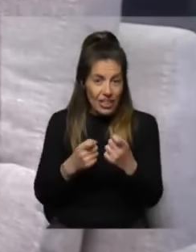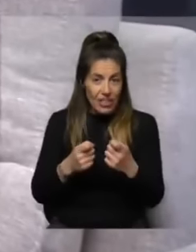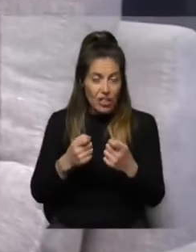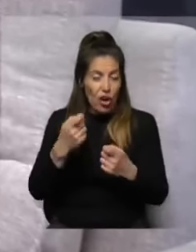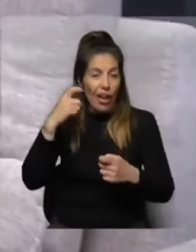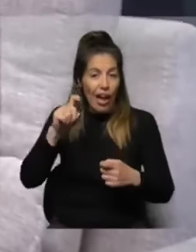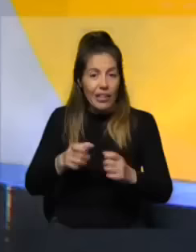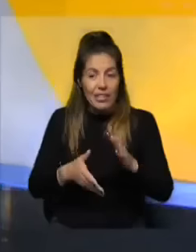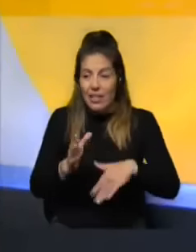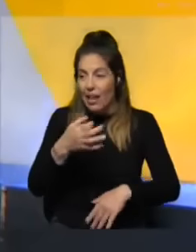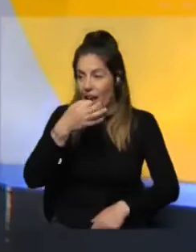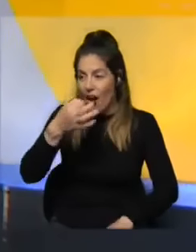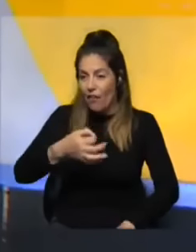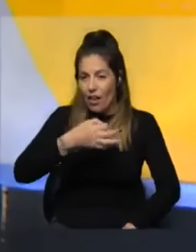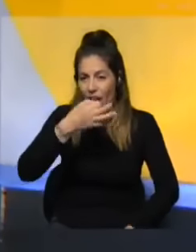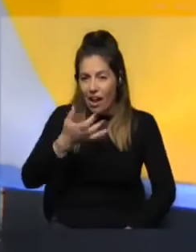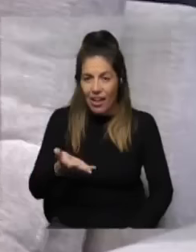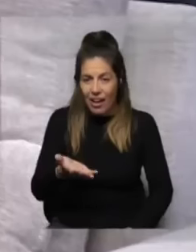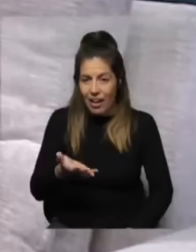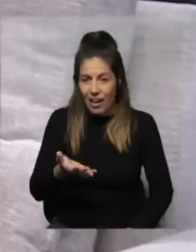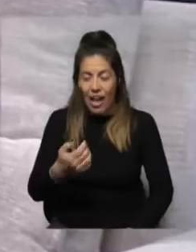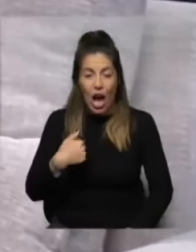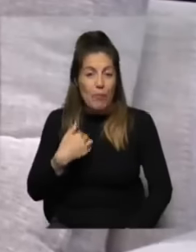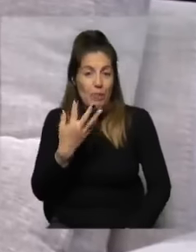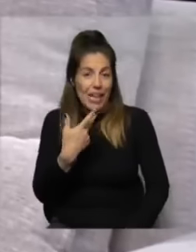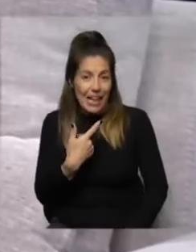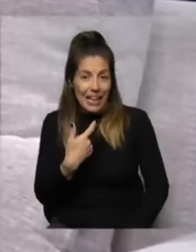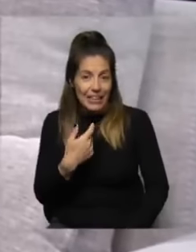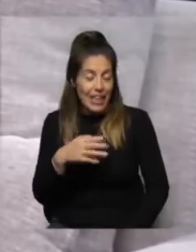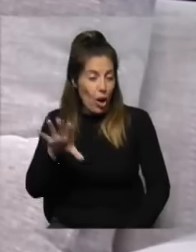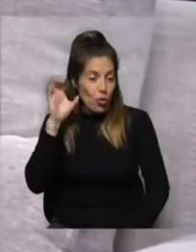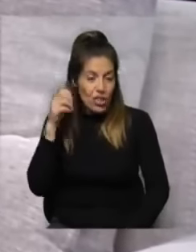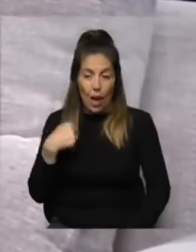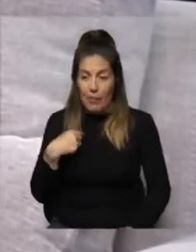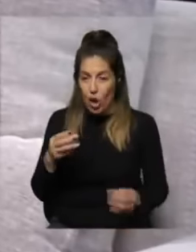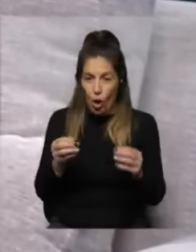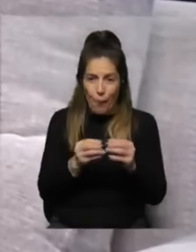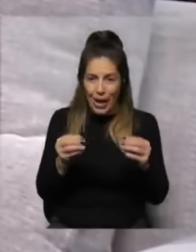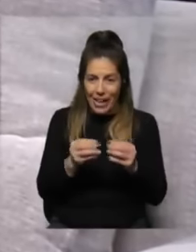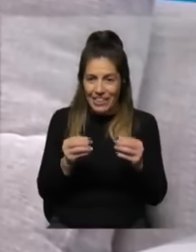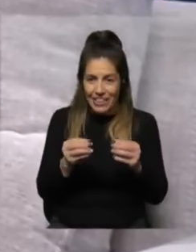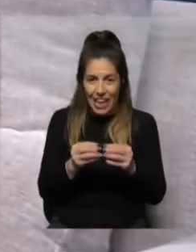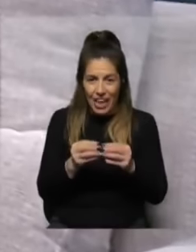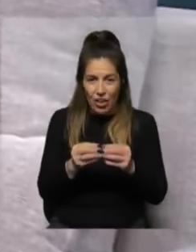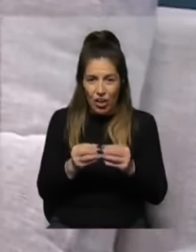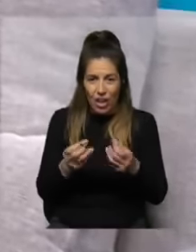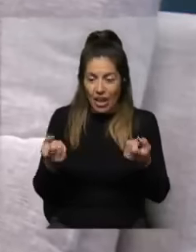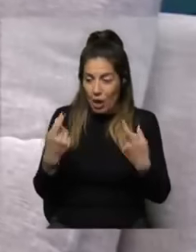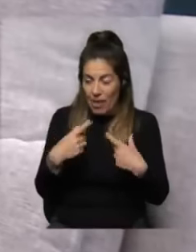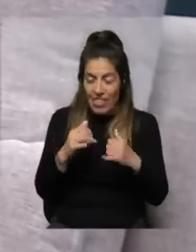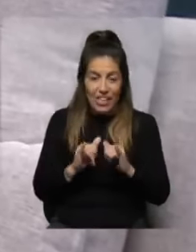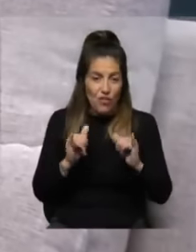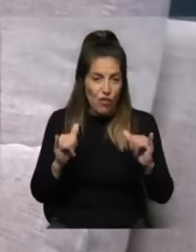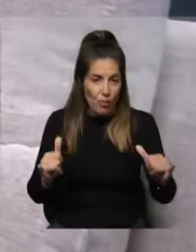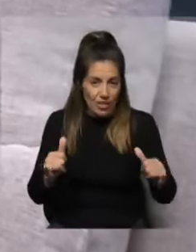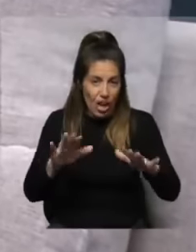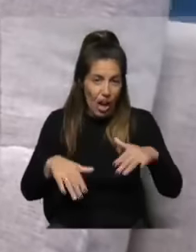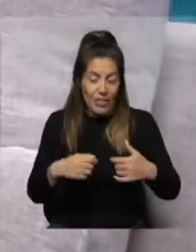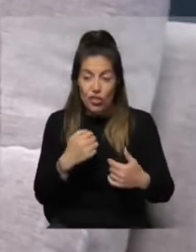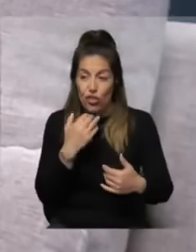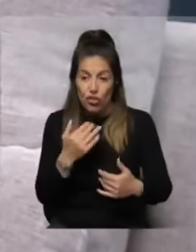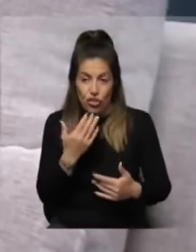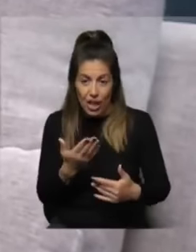hablar. Porque, claro, digo, a mí me encanta escuchar a mis compañeros que siempre me ilustran y me iluminan y me dan un montón de información que a veces me falta,